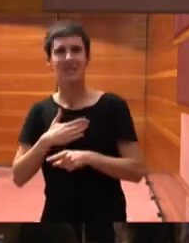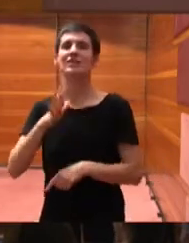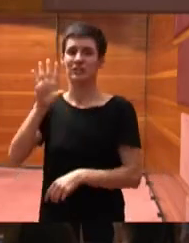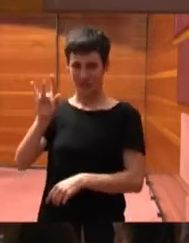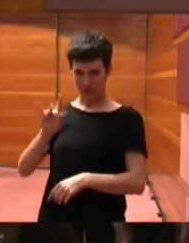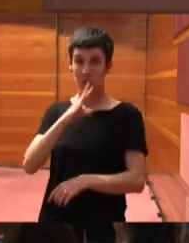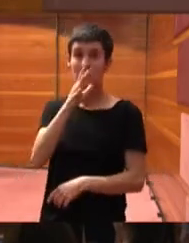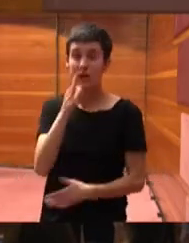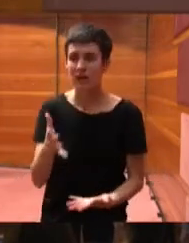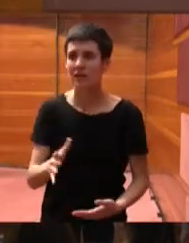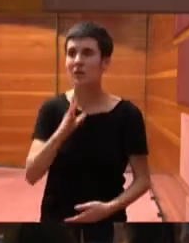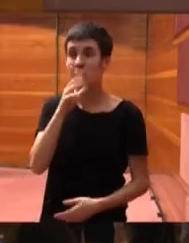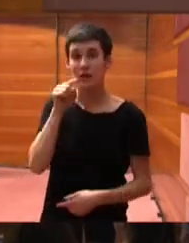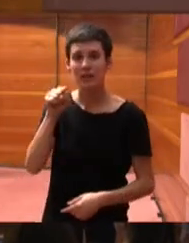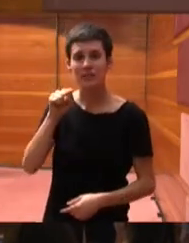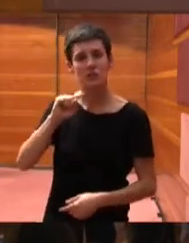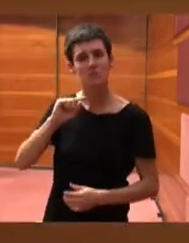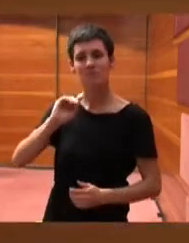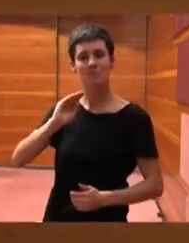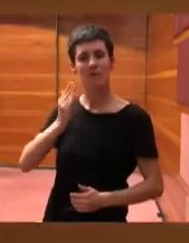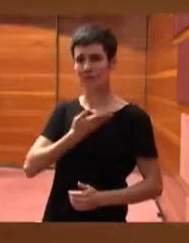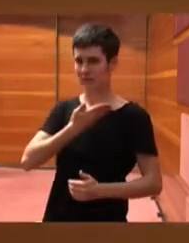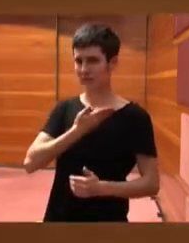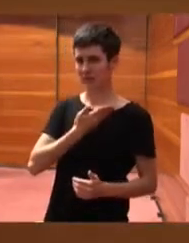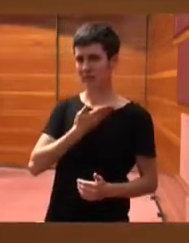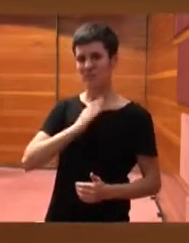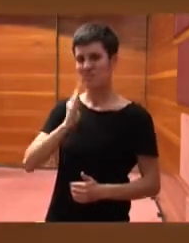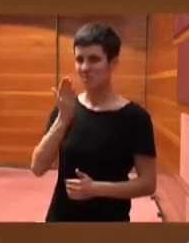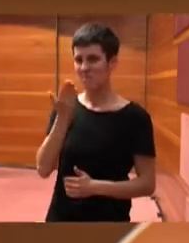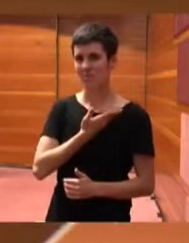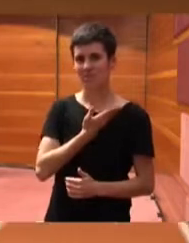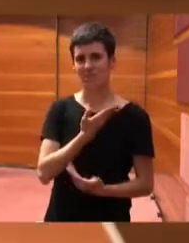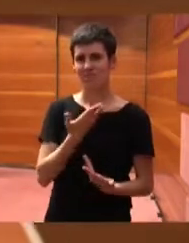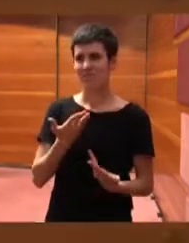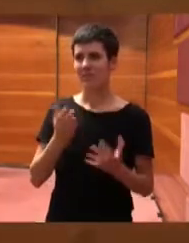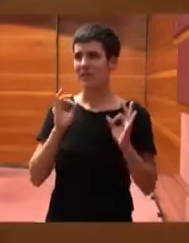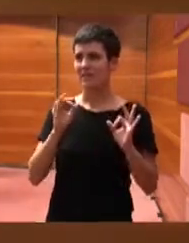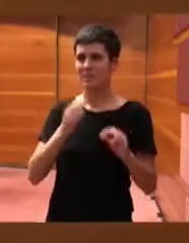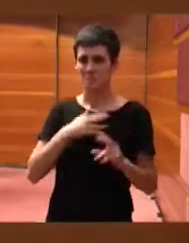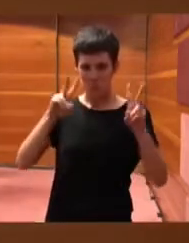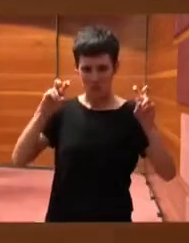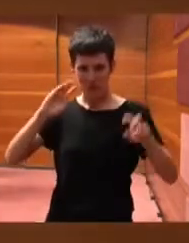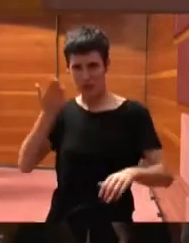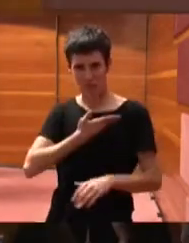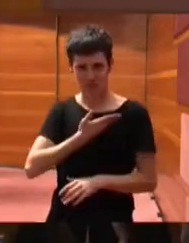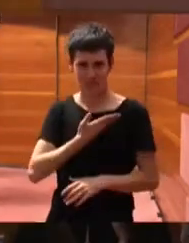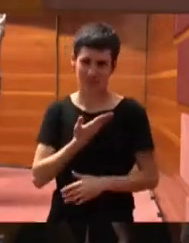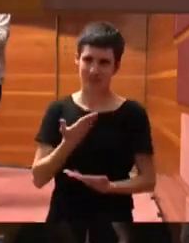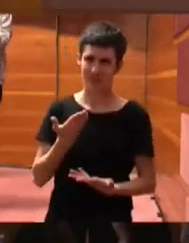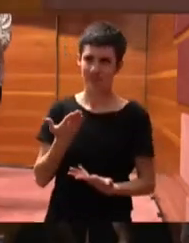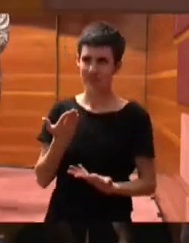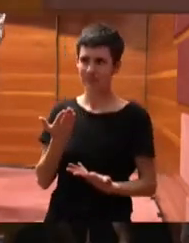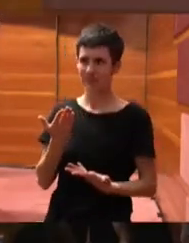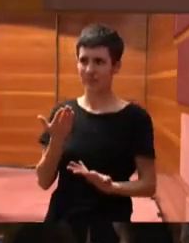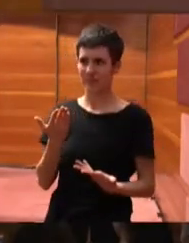qué? Porque eso me toca la fibra. Eso me afecta. Ese es mi tema. ¿Qué nos toca la